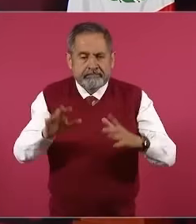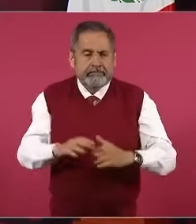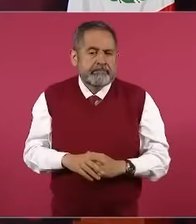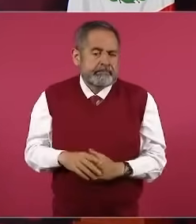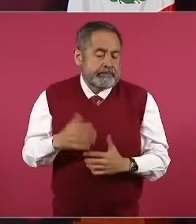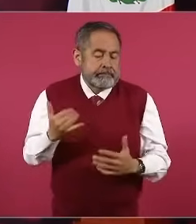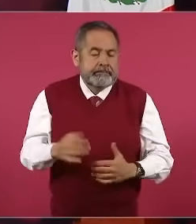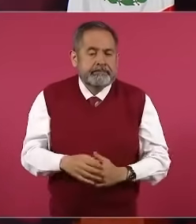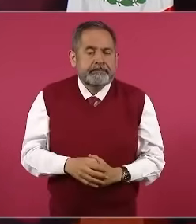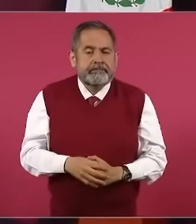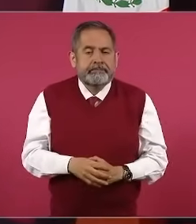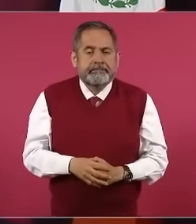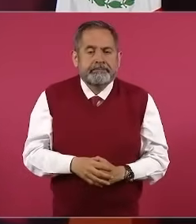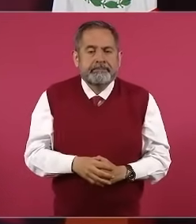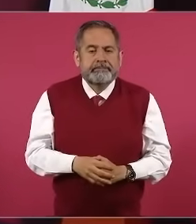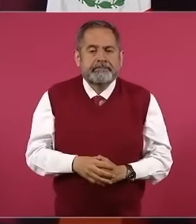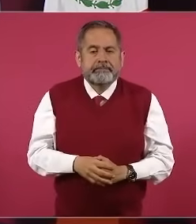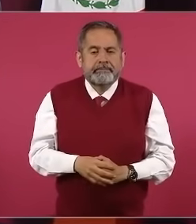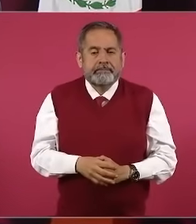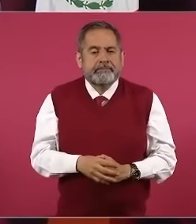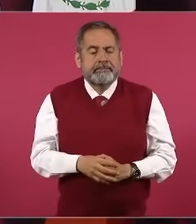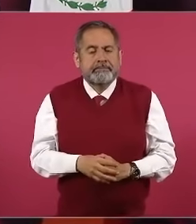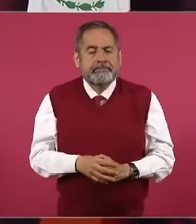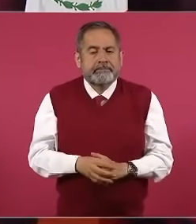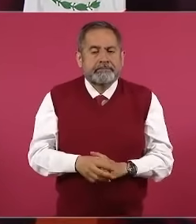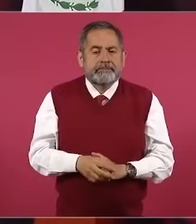y no es que